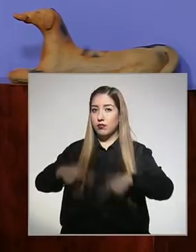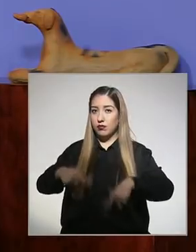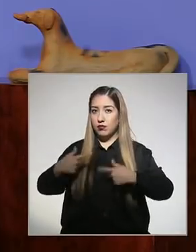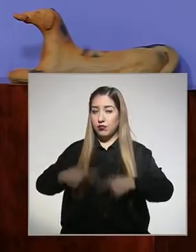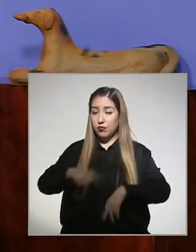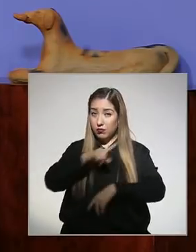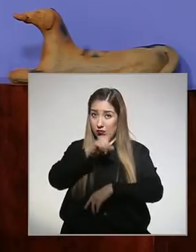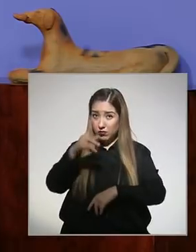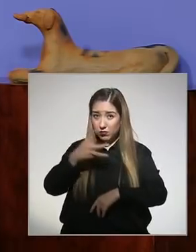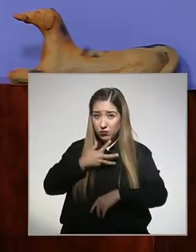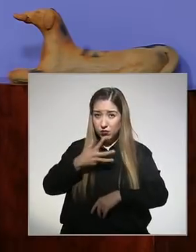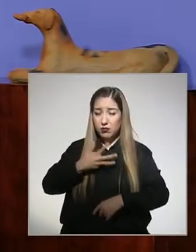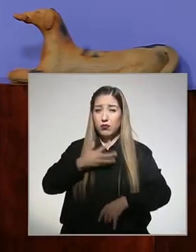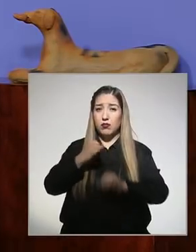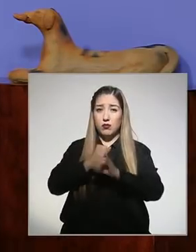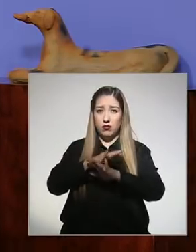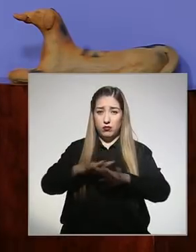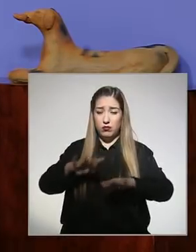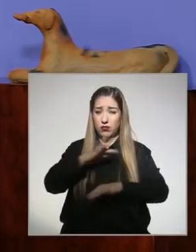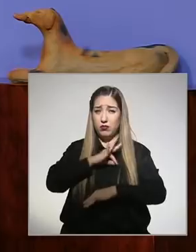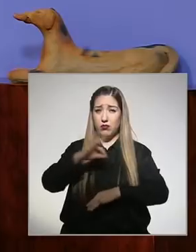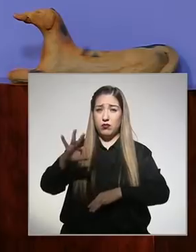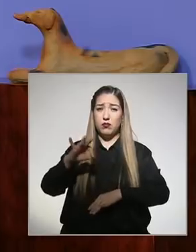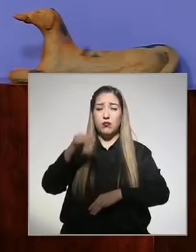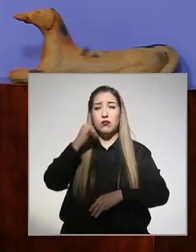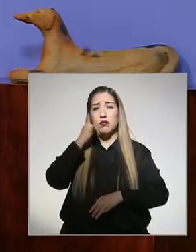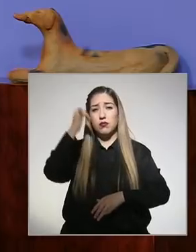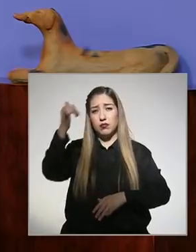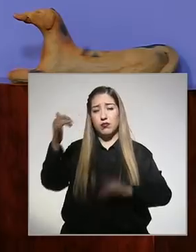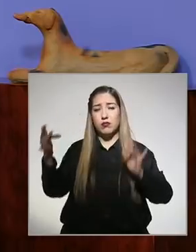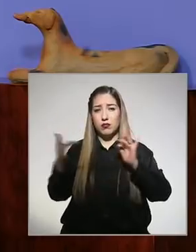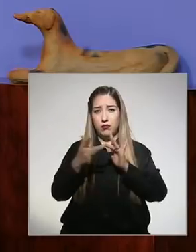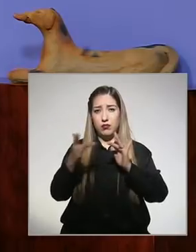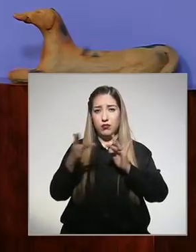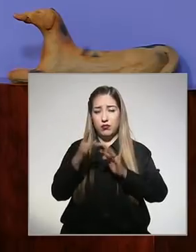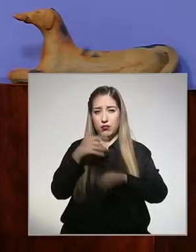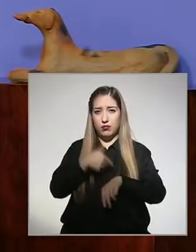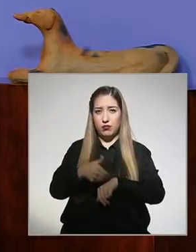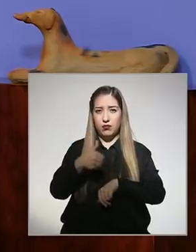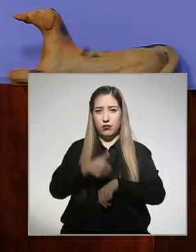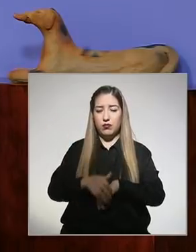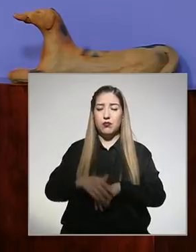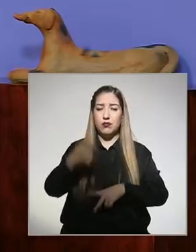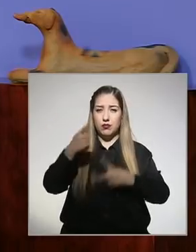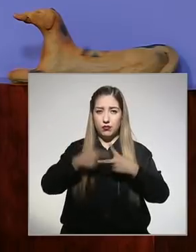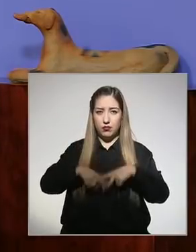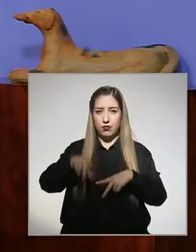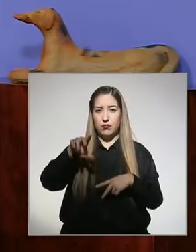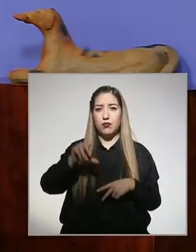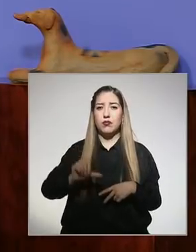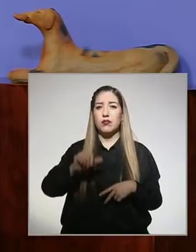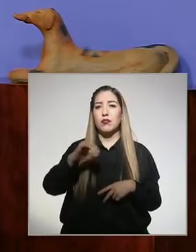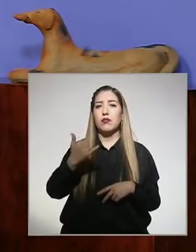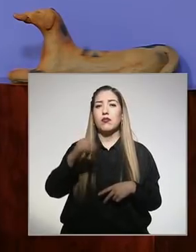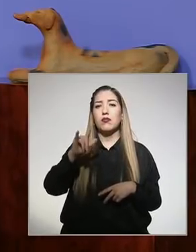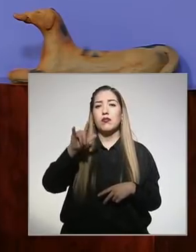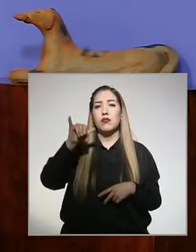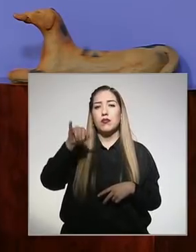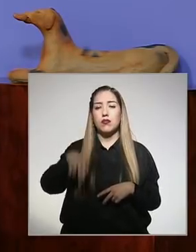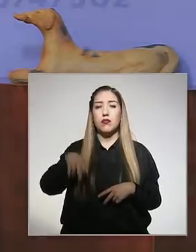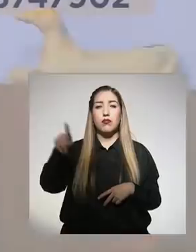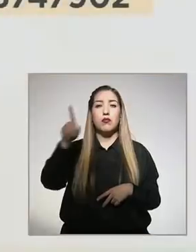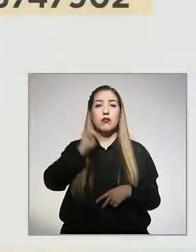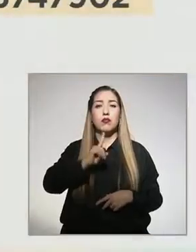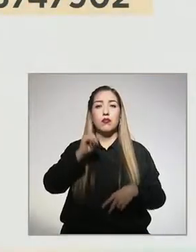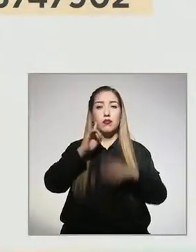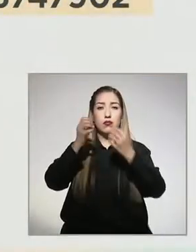cuentan con información que pueda ser de ayuda para localizarlos, se los vamos a agradecer muchísimo. Inicio con Ailín Gómez Cruz. Ella se extravió